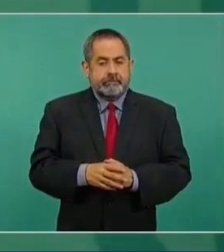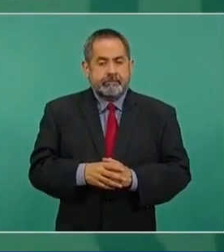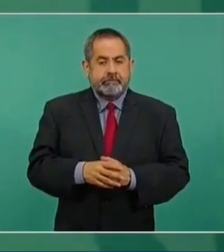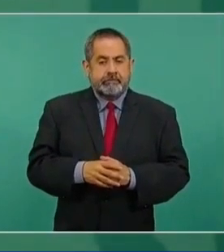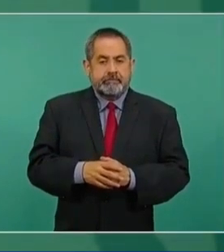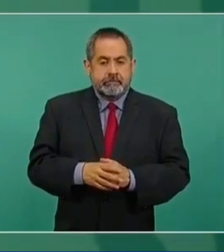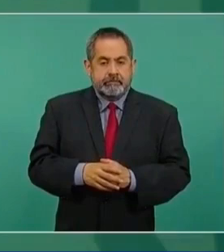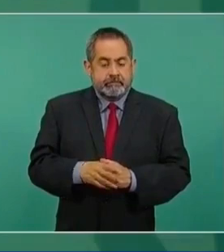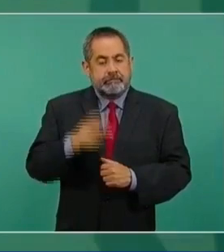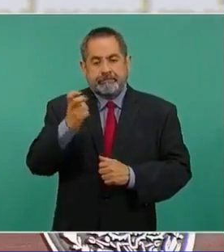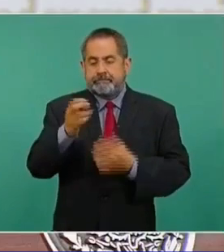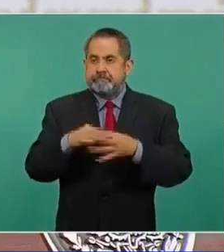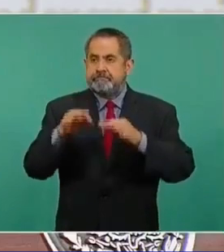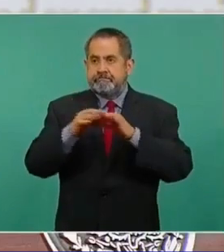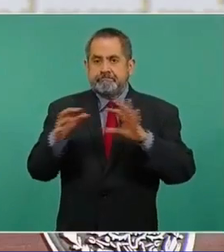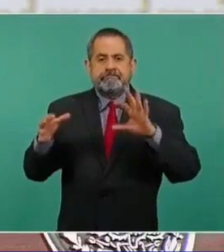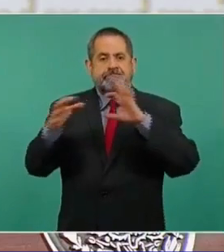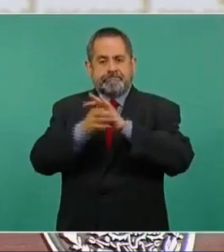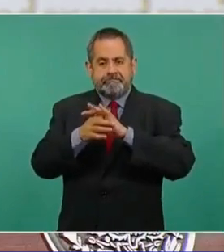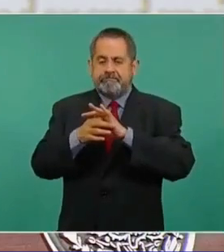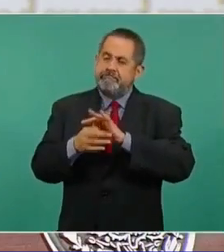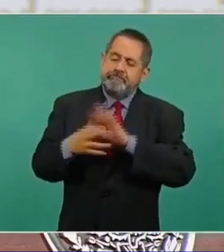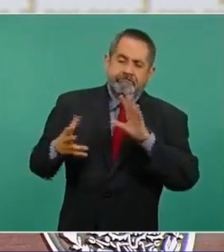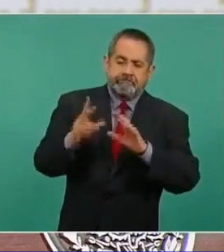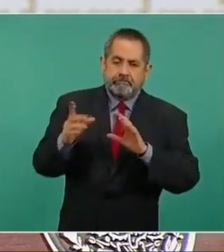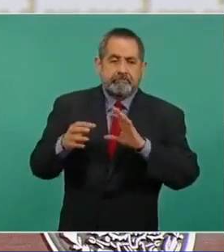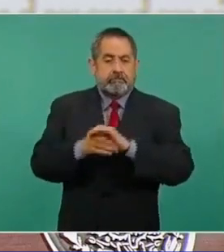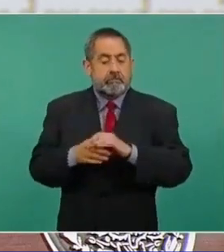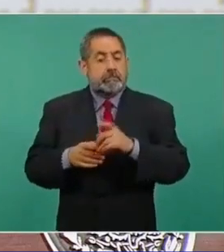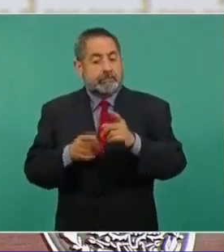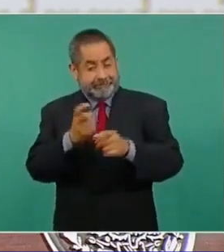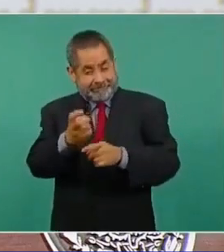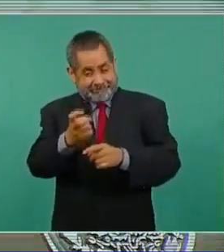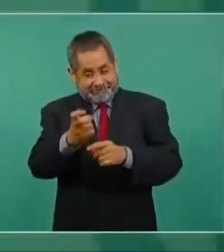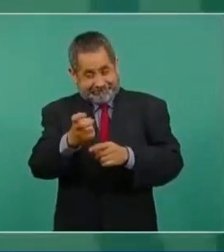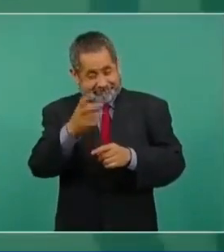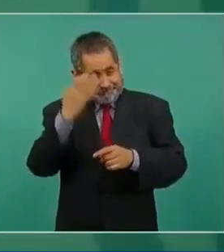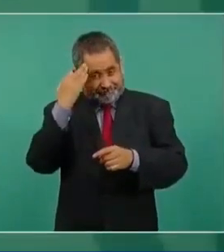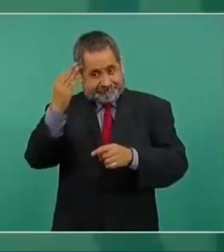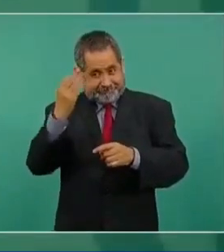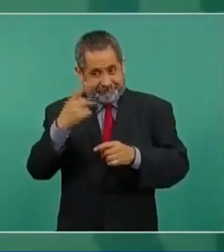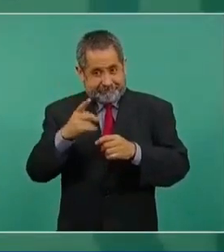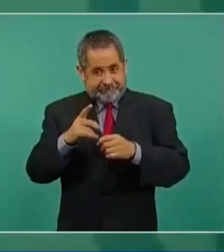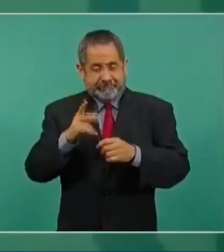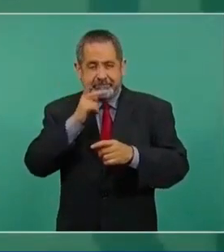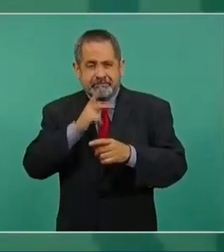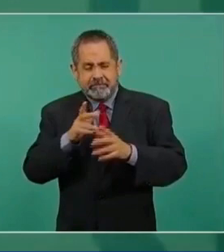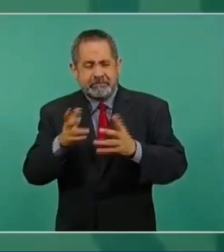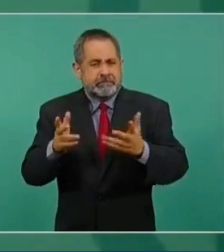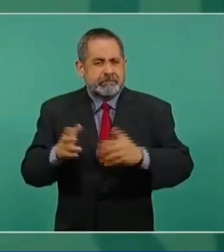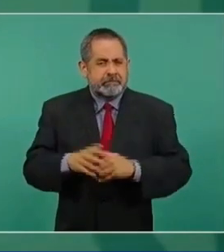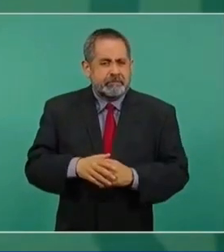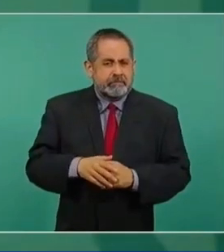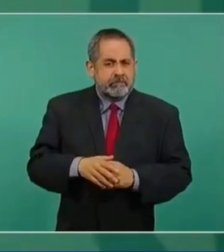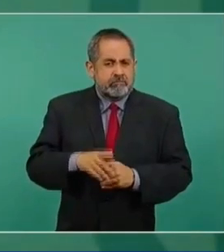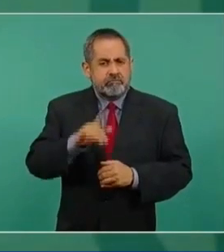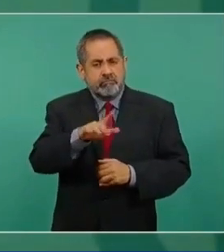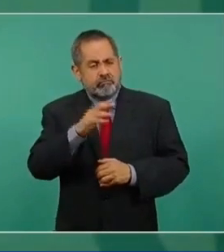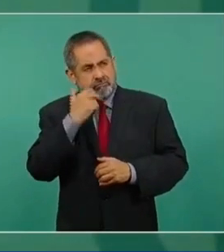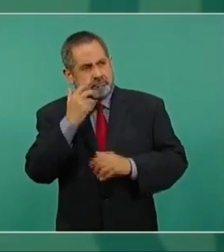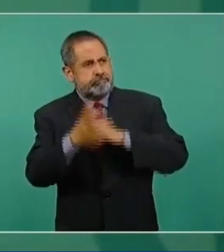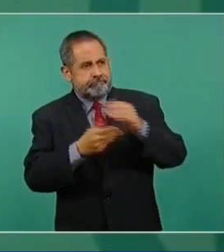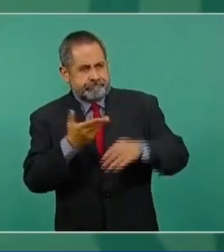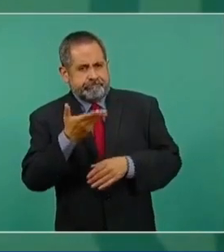que nunca se pierda o se rompa el diálogo. Terminando eso, le digo, oiga, le quiero pedir un